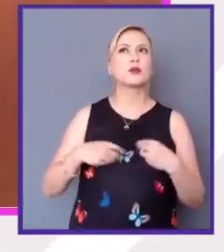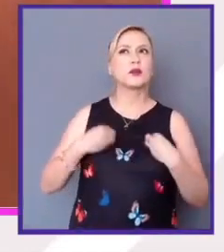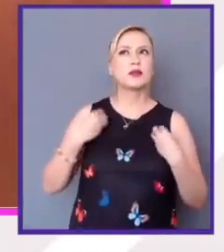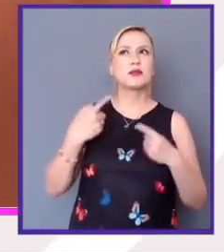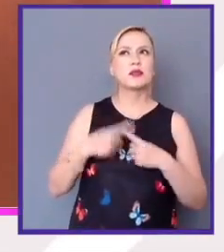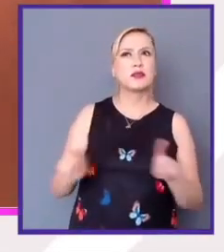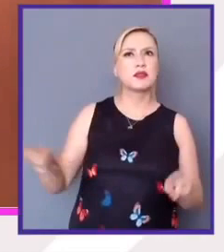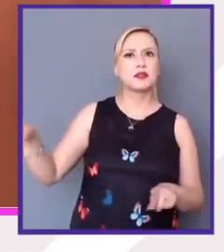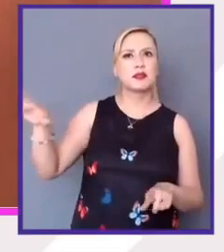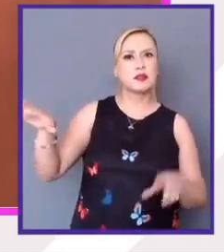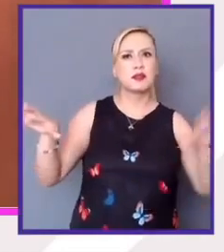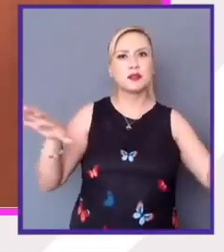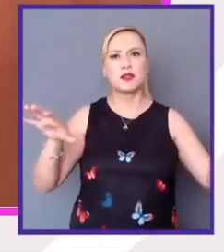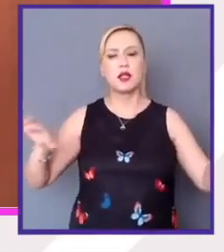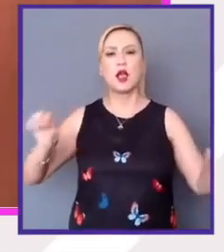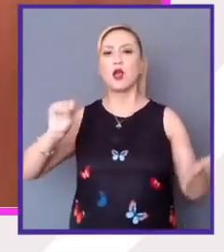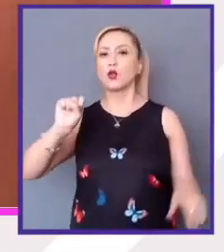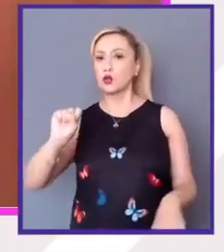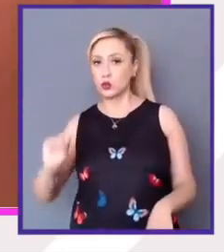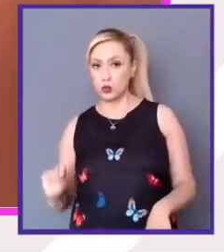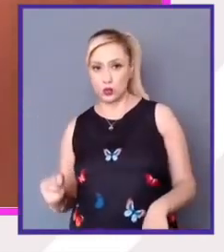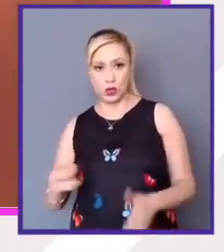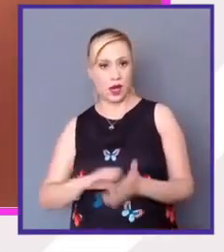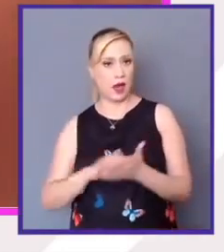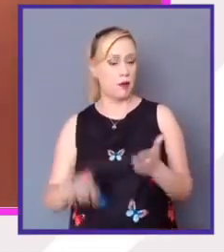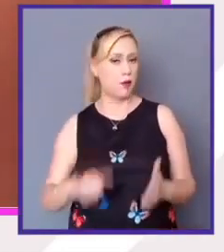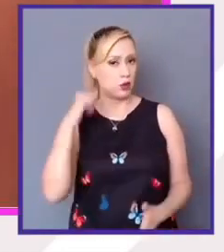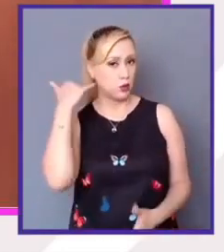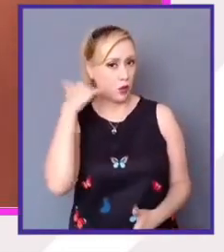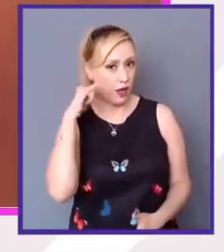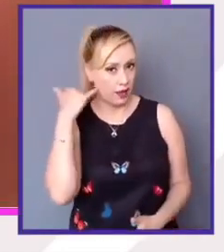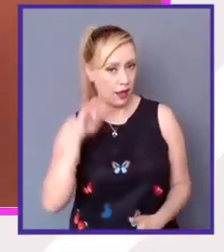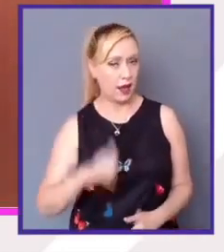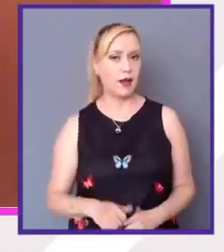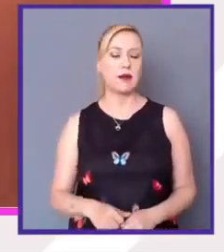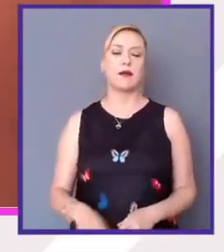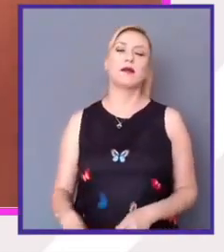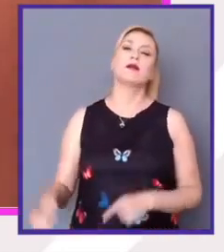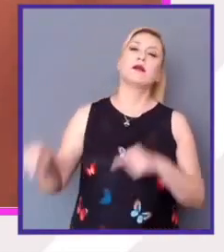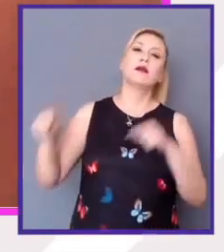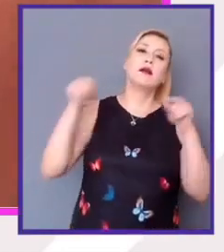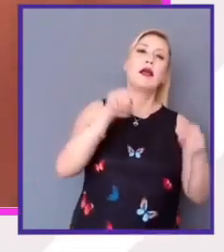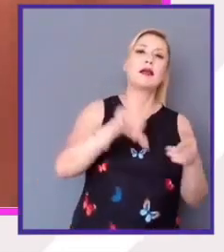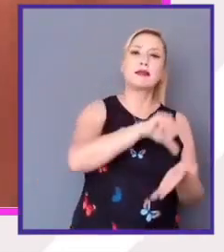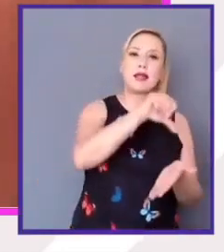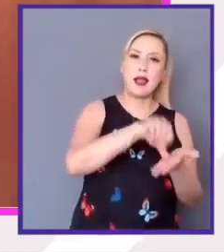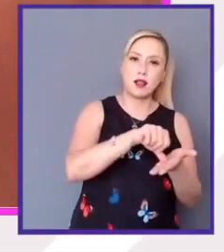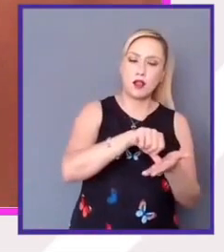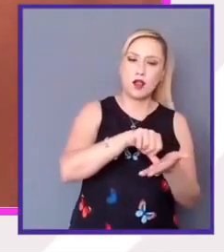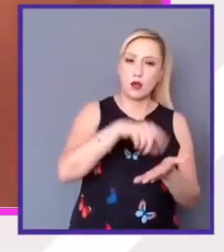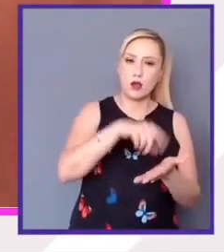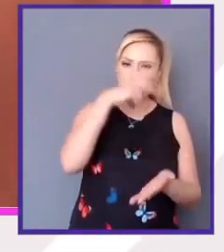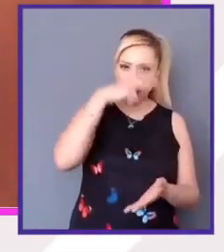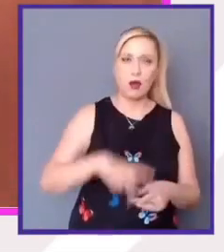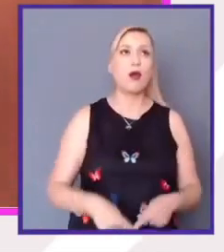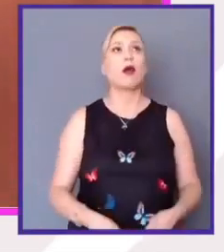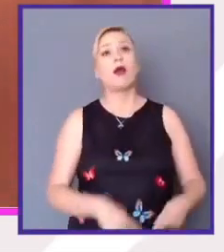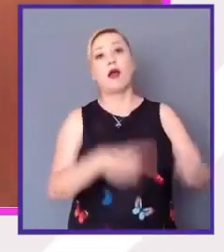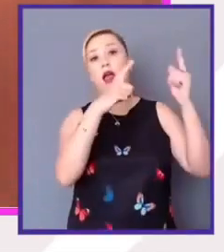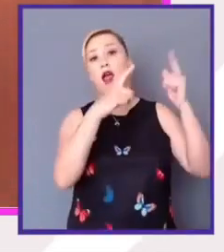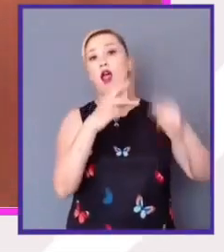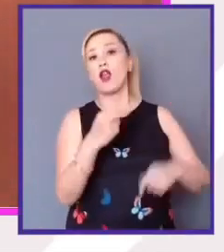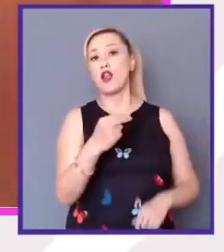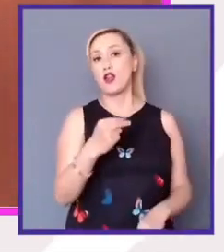de una empresa en el sur del país, por ejemplo, en Yucatán, al centro del país, al norte del país, ¿no? Entonces es bien importante la creación